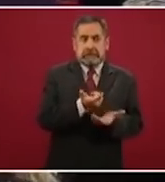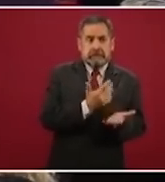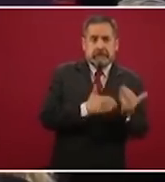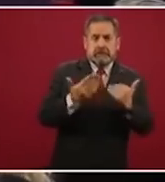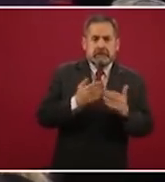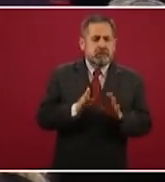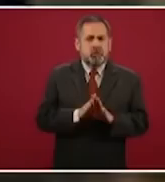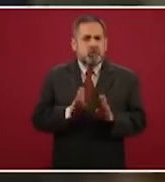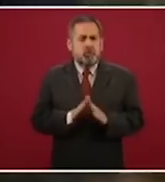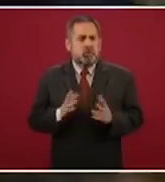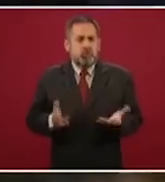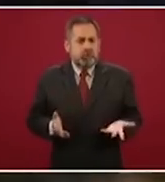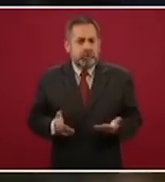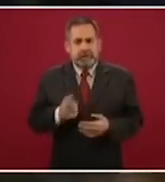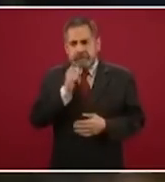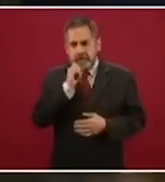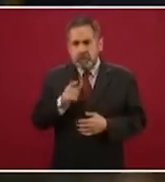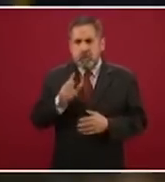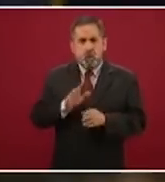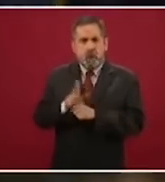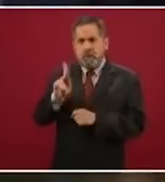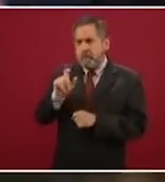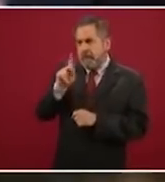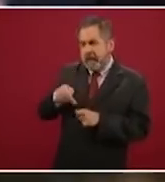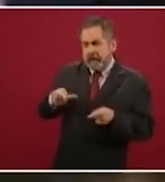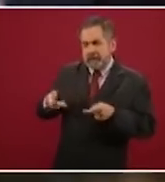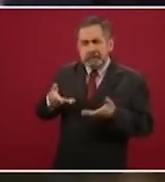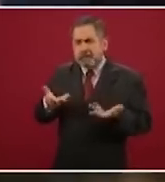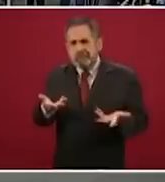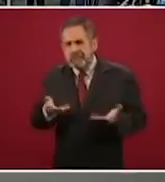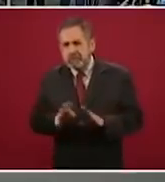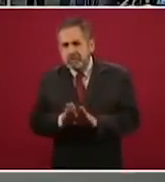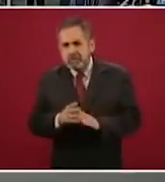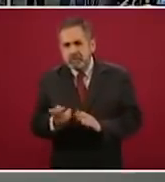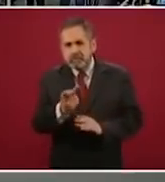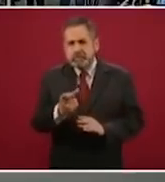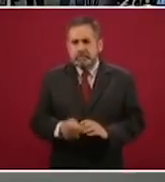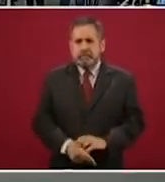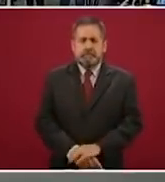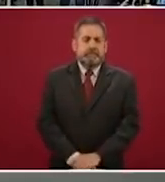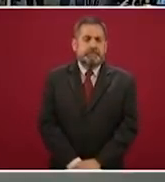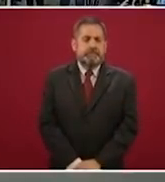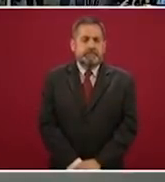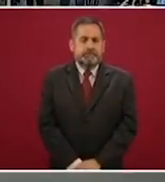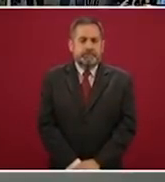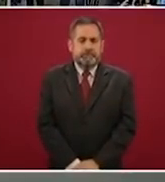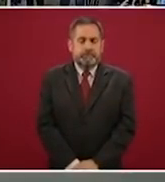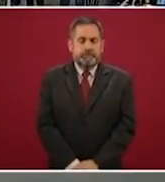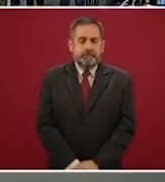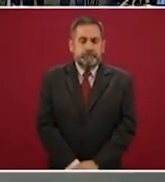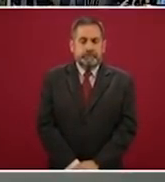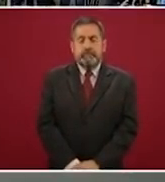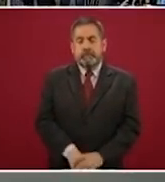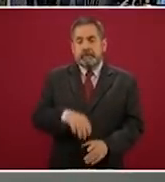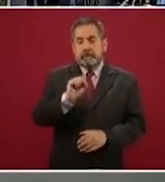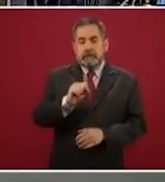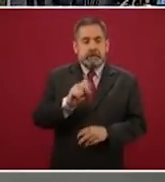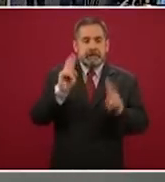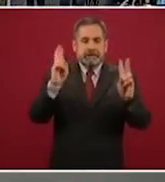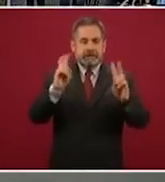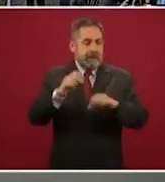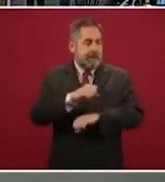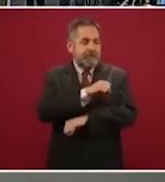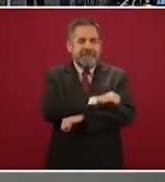concretamente que se estén llevando a cabo o se vayan a llevar a cabo? Eso sería. Gracias. Sí, en el caso de la ventanilla única